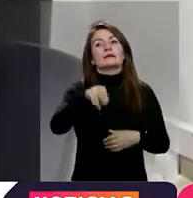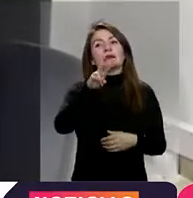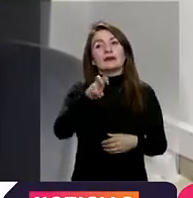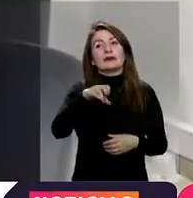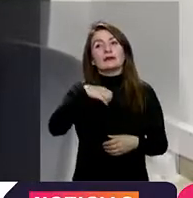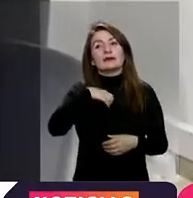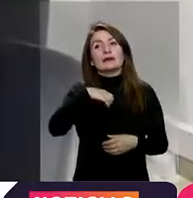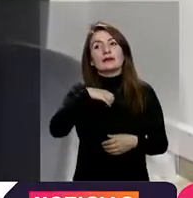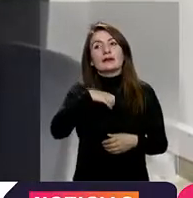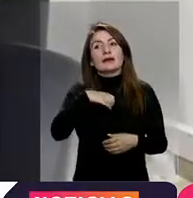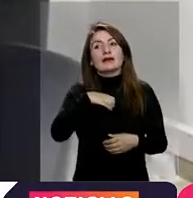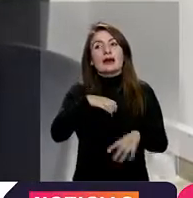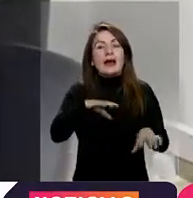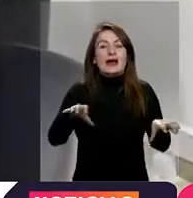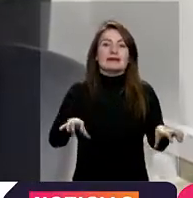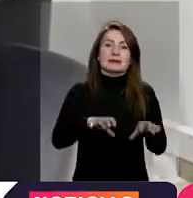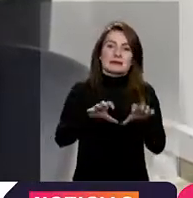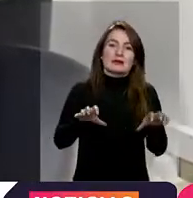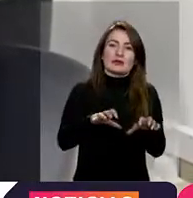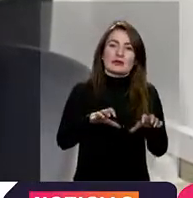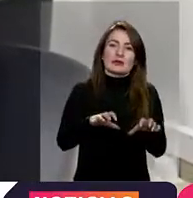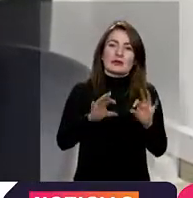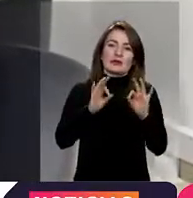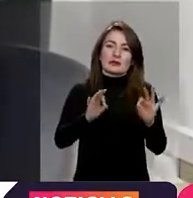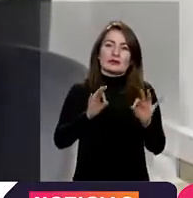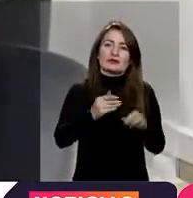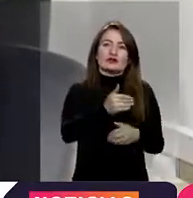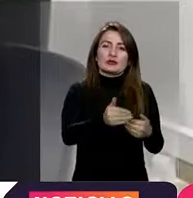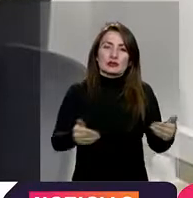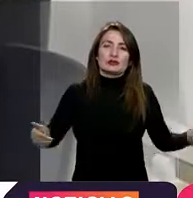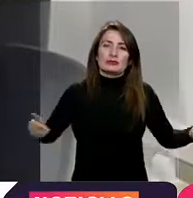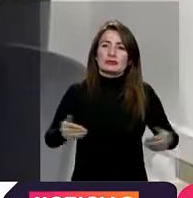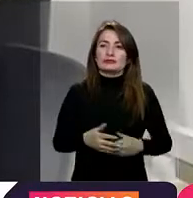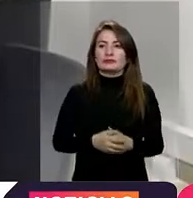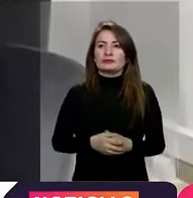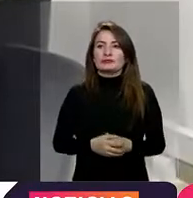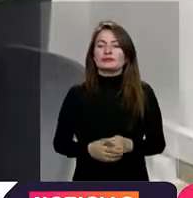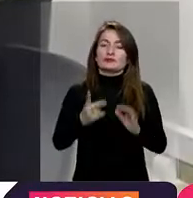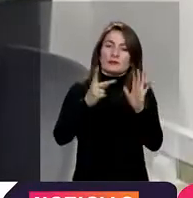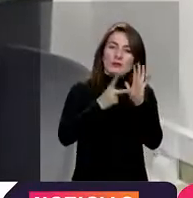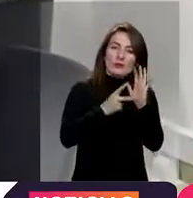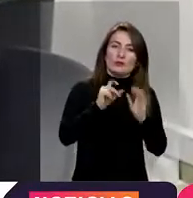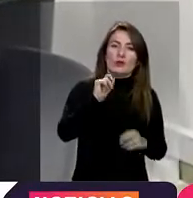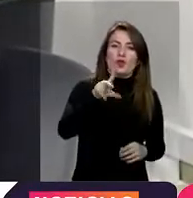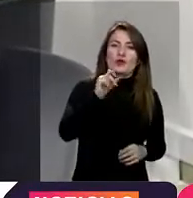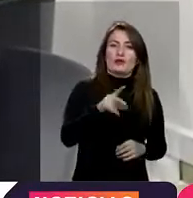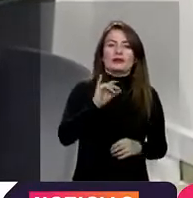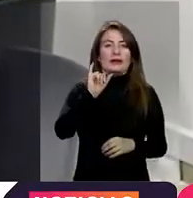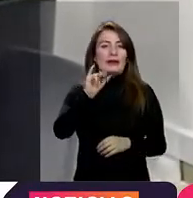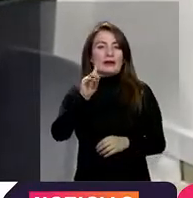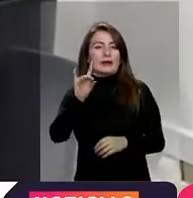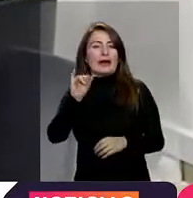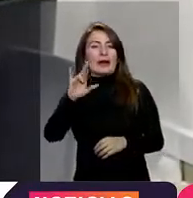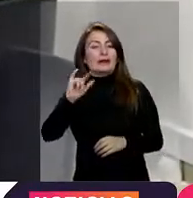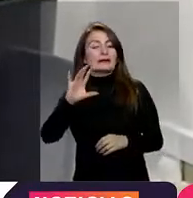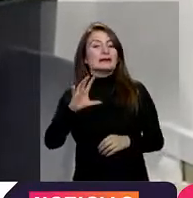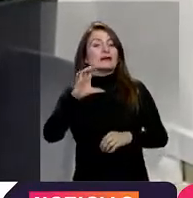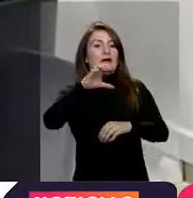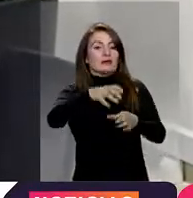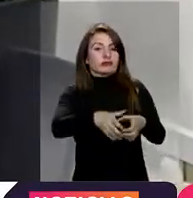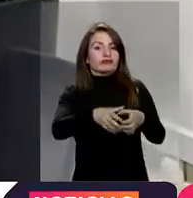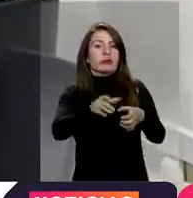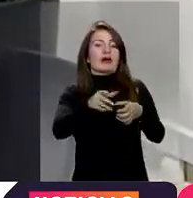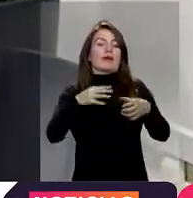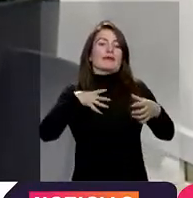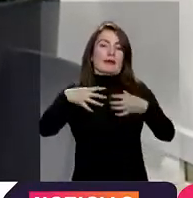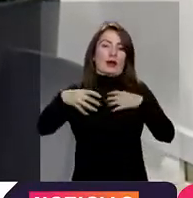viene haciendo una gran oferta para los más chiquitos. En el 2011, Lidartes adquirió este teatro y desde